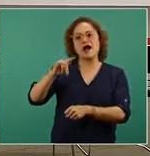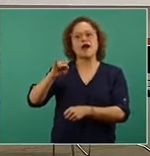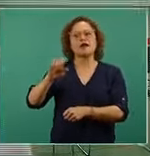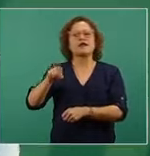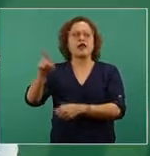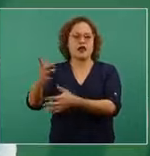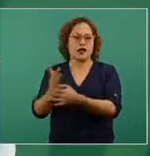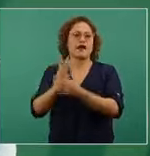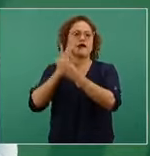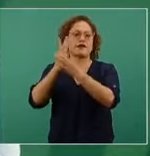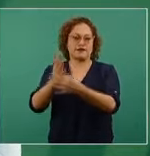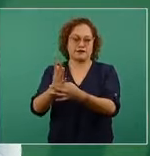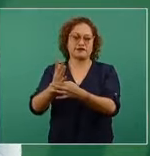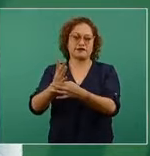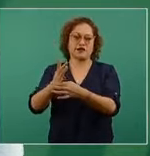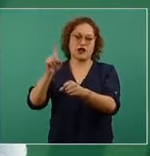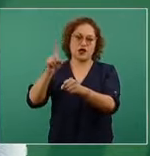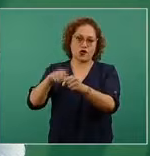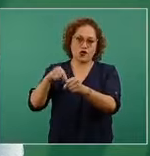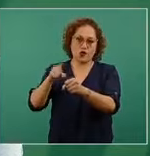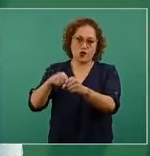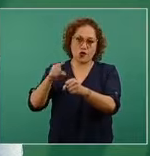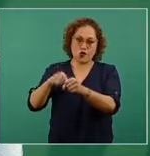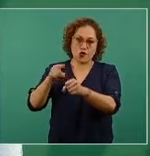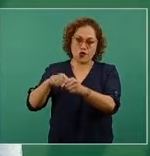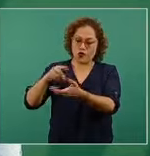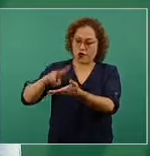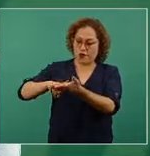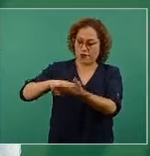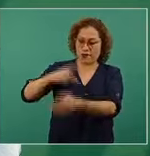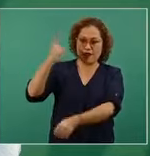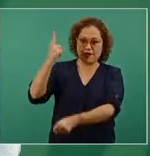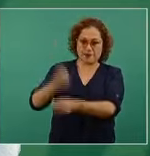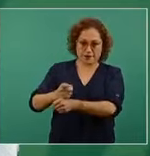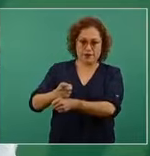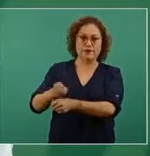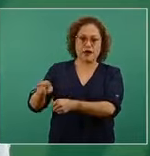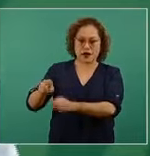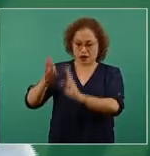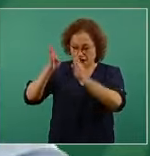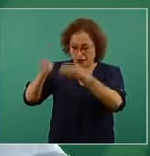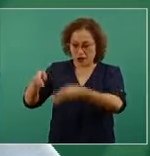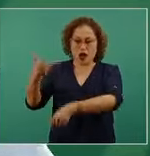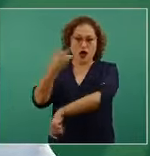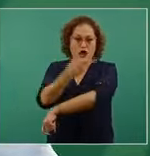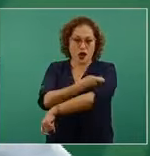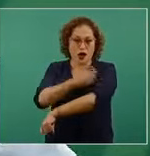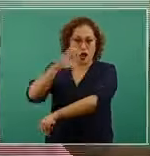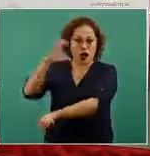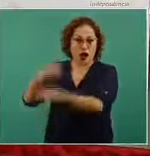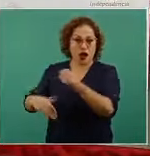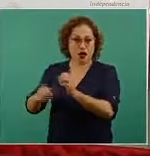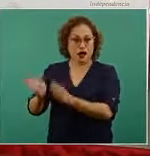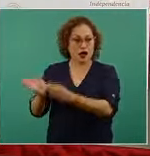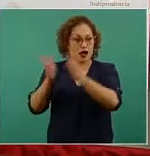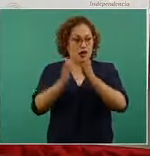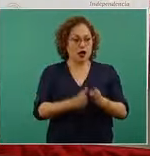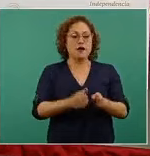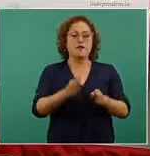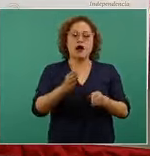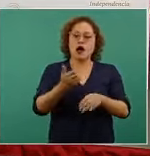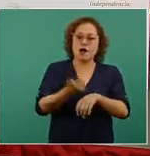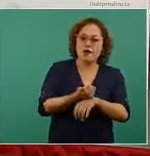terminando con el tema o sea como mal semáforos y los que están en amarillo se los terminan de vacunar van a seguir con el naranja y el rojo